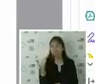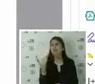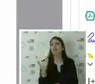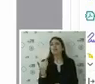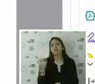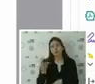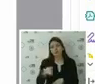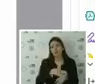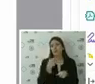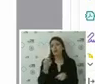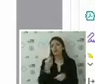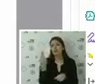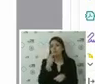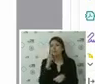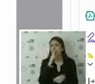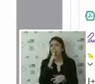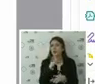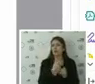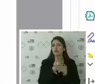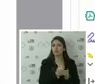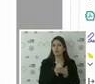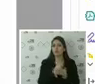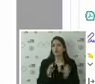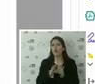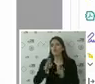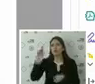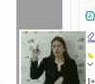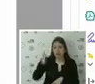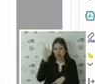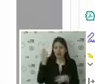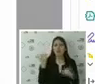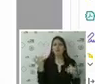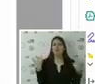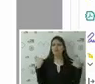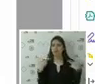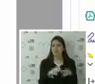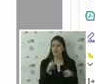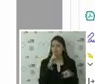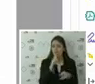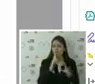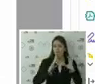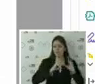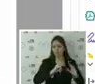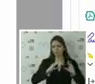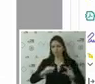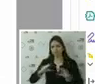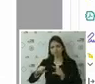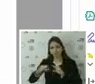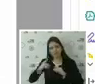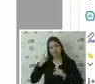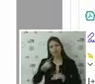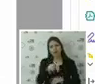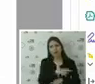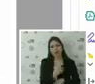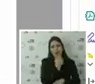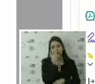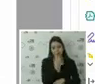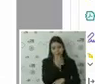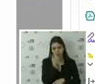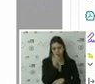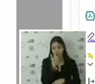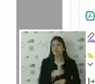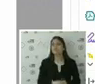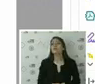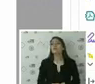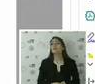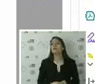herramientas tecnológicas, tanto como de maestros bien capacitados para informar a los estudiantes. En